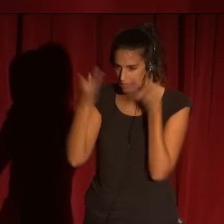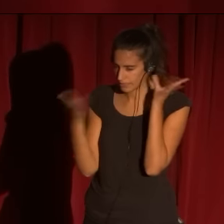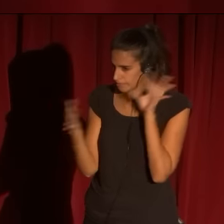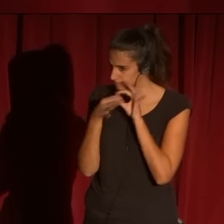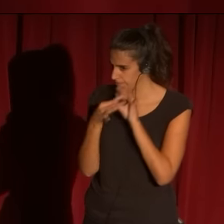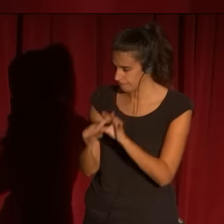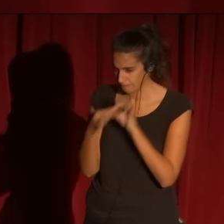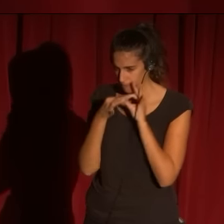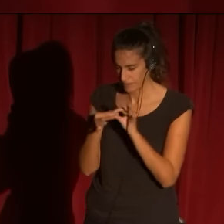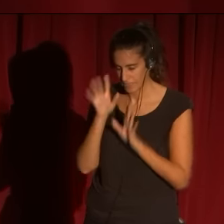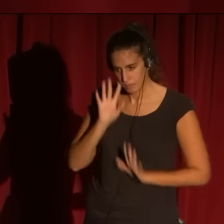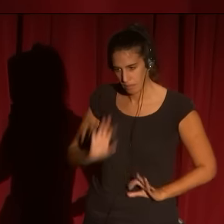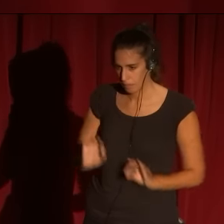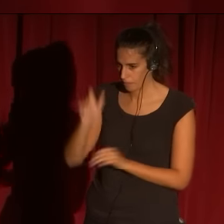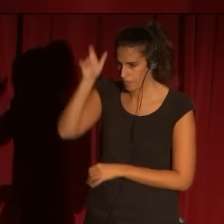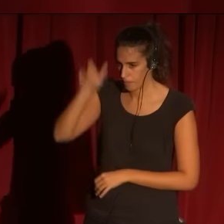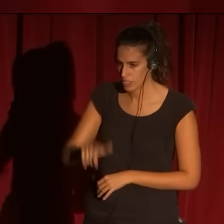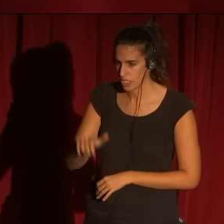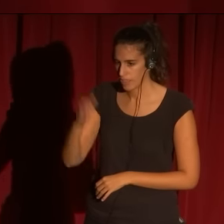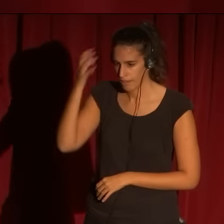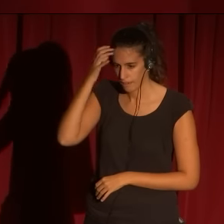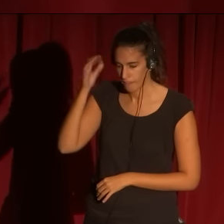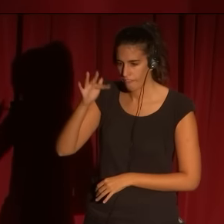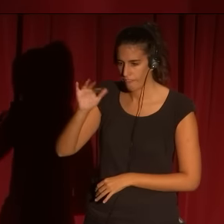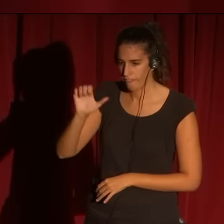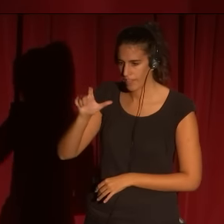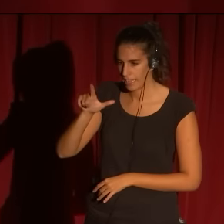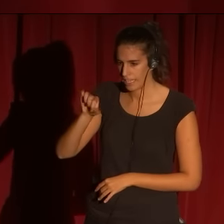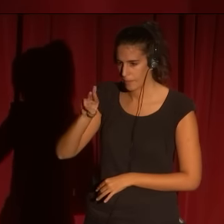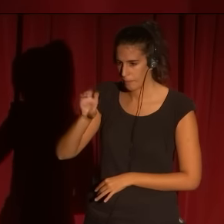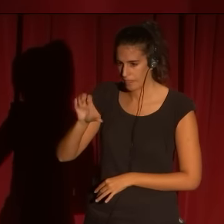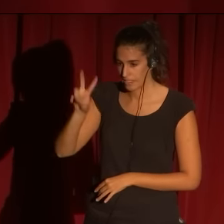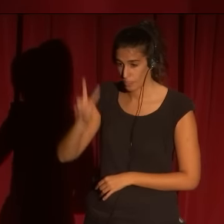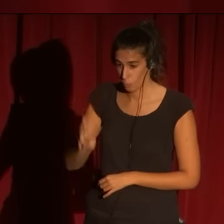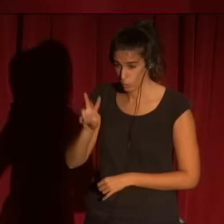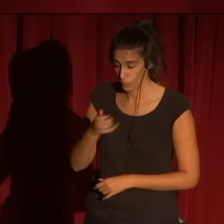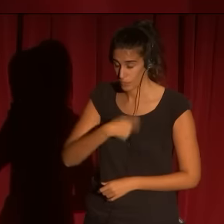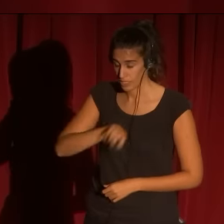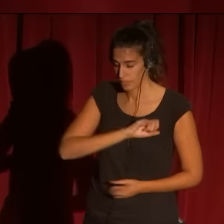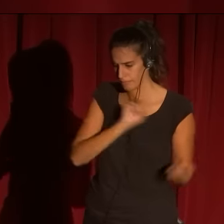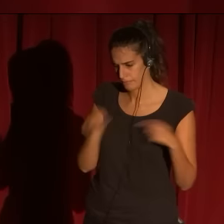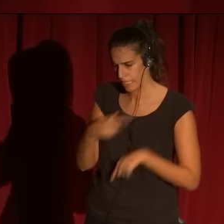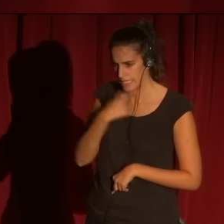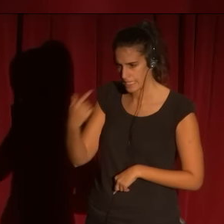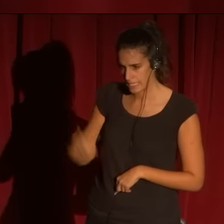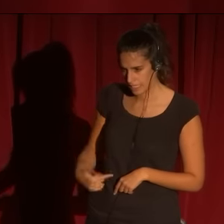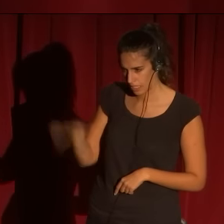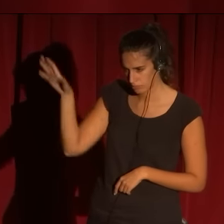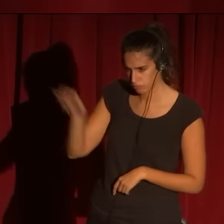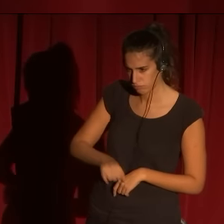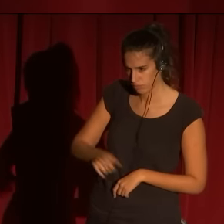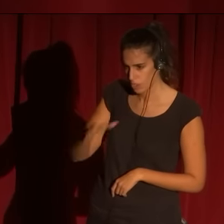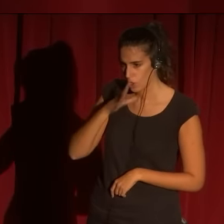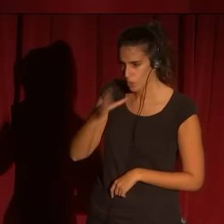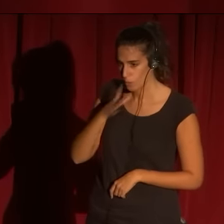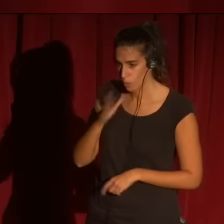vinculada especialmente a la persona de Felipe segi y sabemos que empiezan a llegar a España porcelanas chinas a través del galeón de